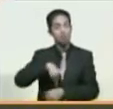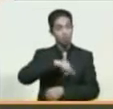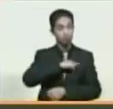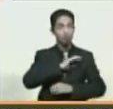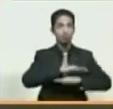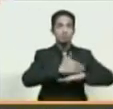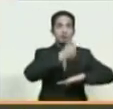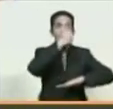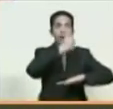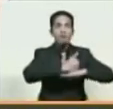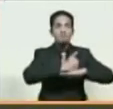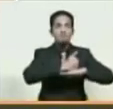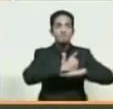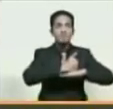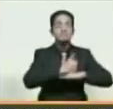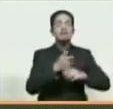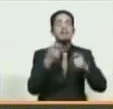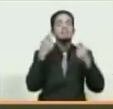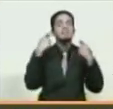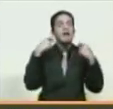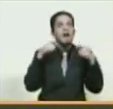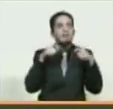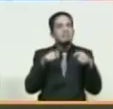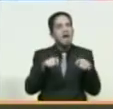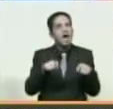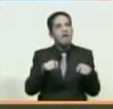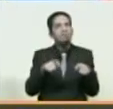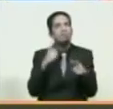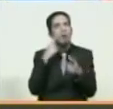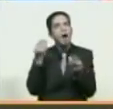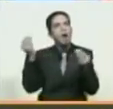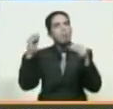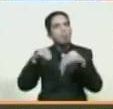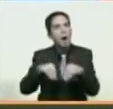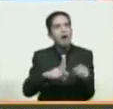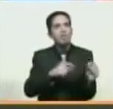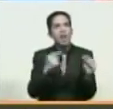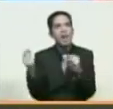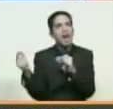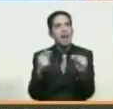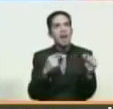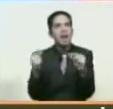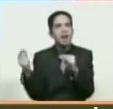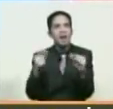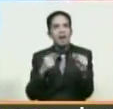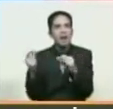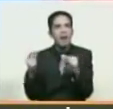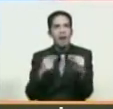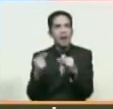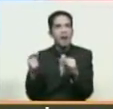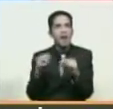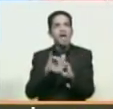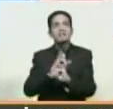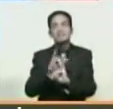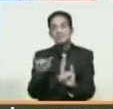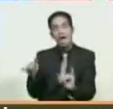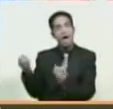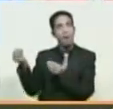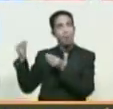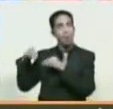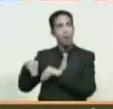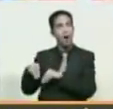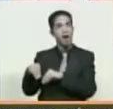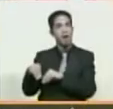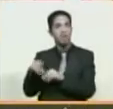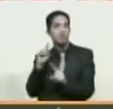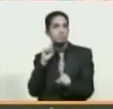nacional tratando de llegar a un acuerdo, como en efecto teníamos ya un acuerdo para la